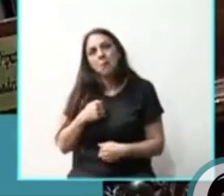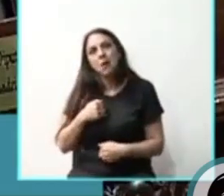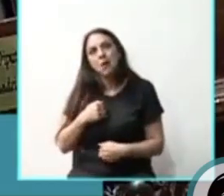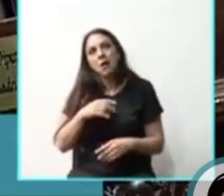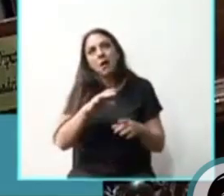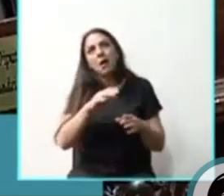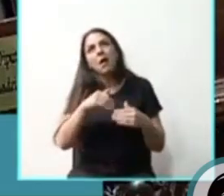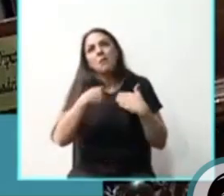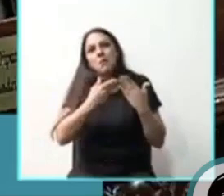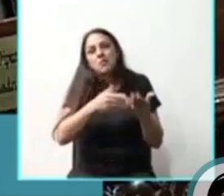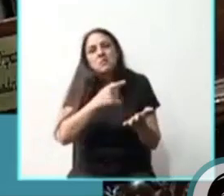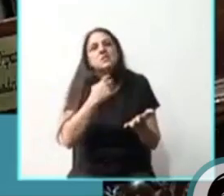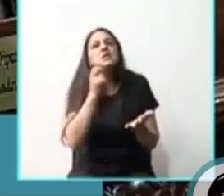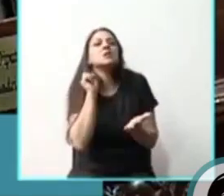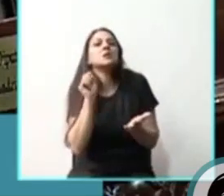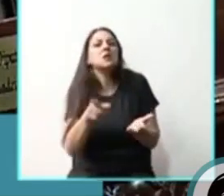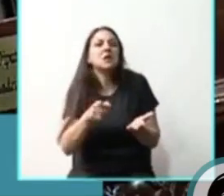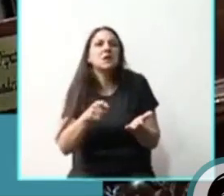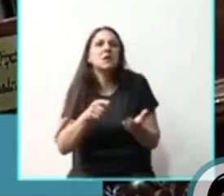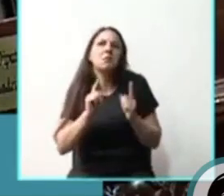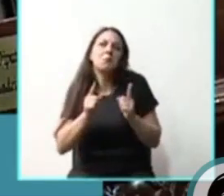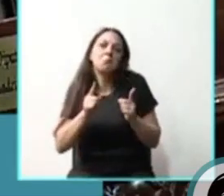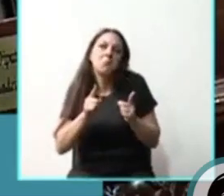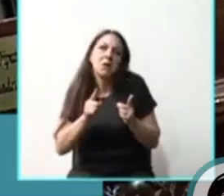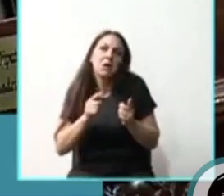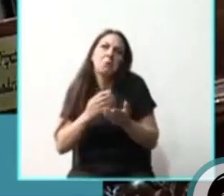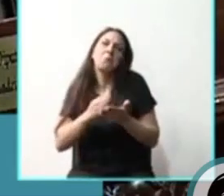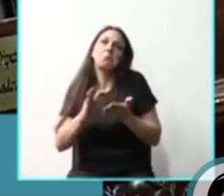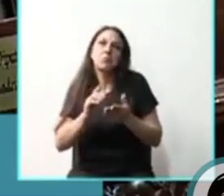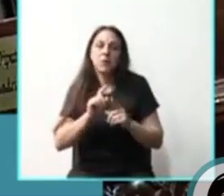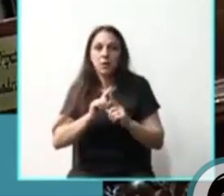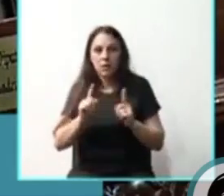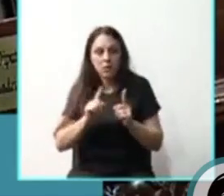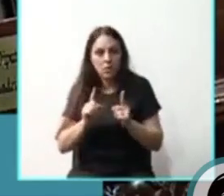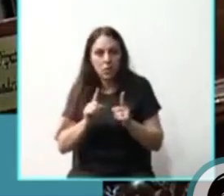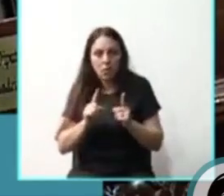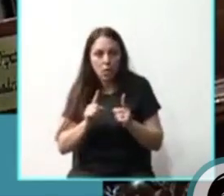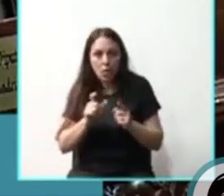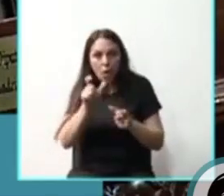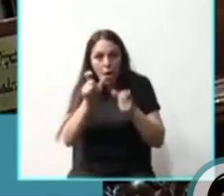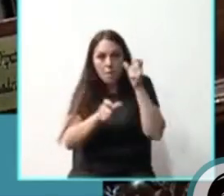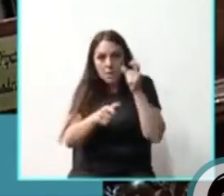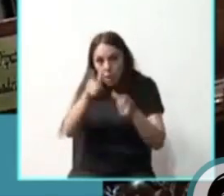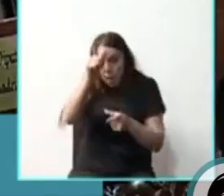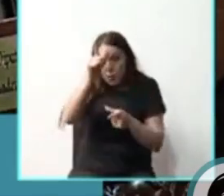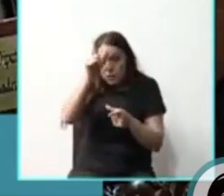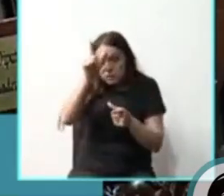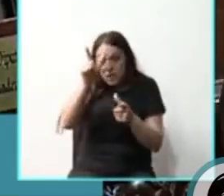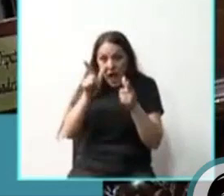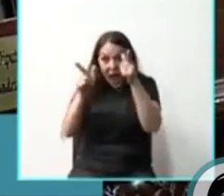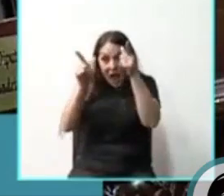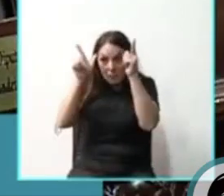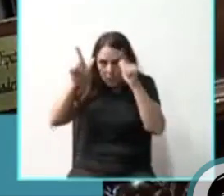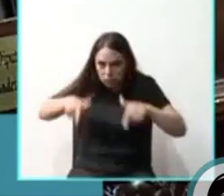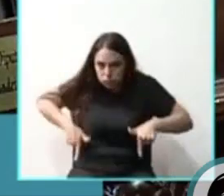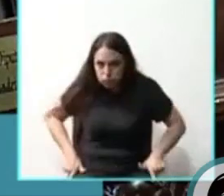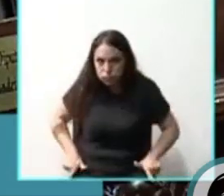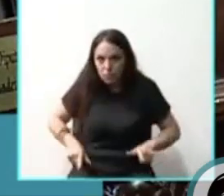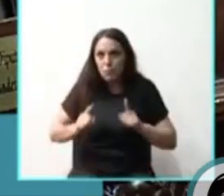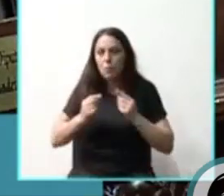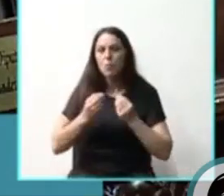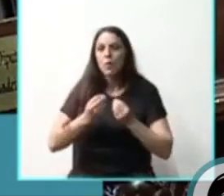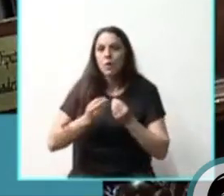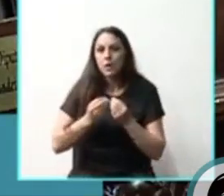usan como escudos y vamos a reprimir igual los que tienen que bajar sus armas son ustedes porque en esto no hay grieta y siguen